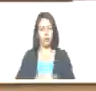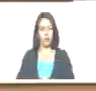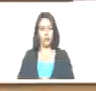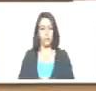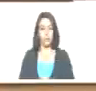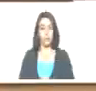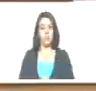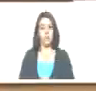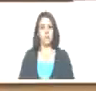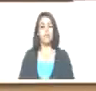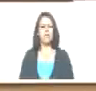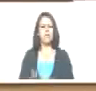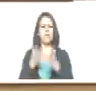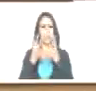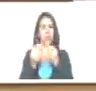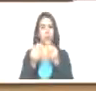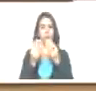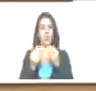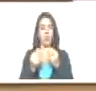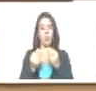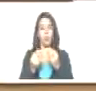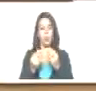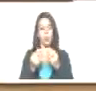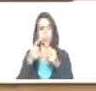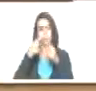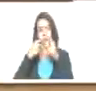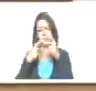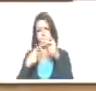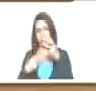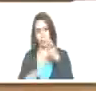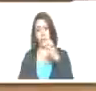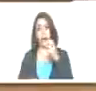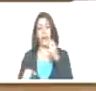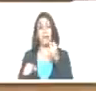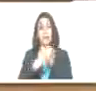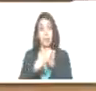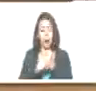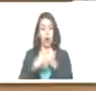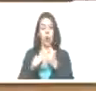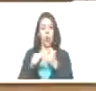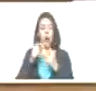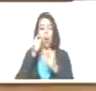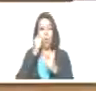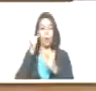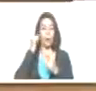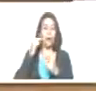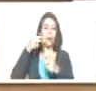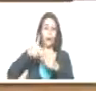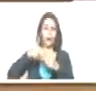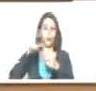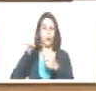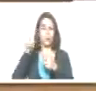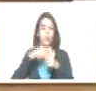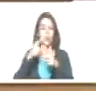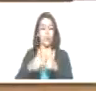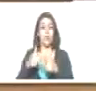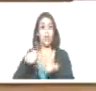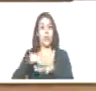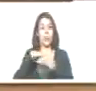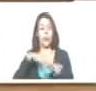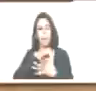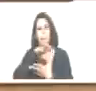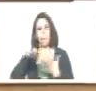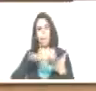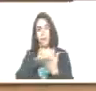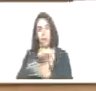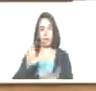decenas de miles de trabajadoras y trabajadores de PDVSA que en medio de las mayores adversidades